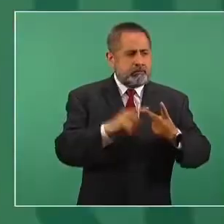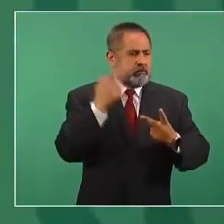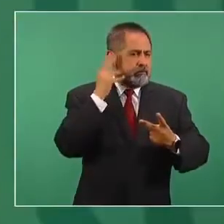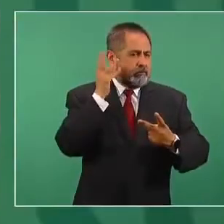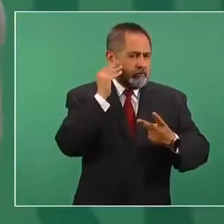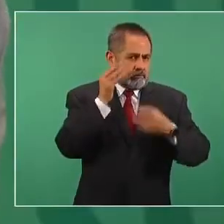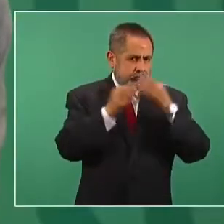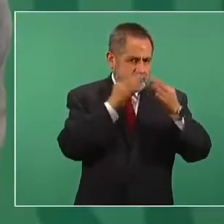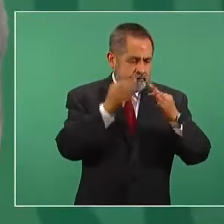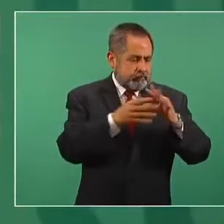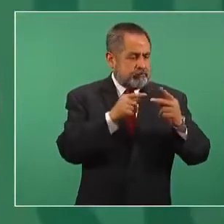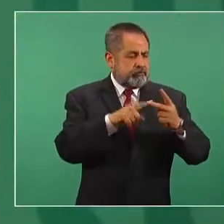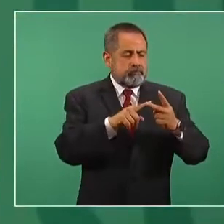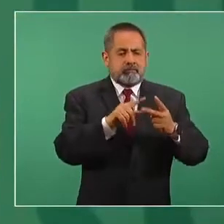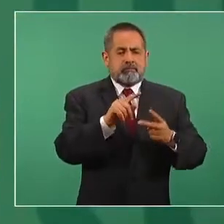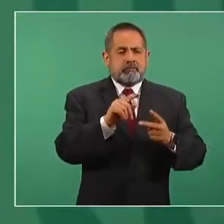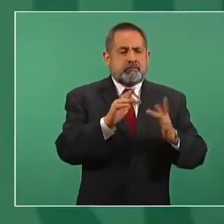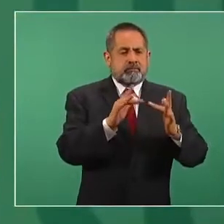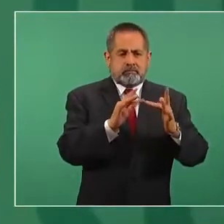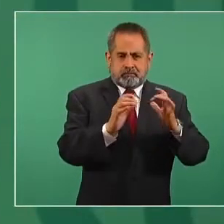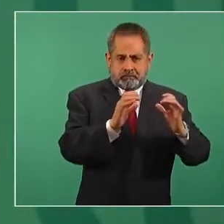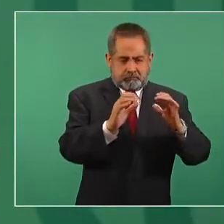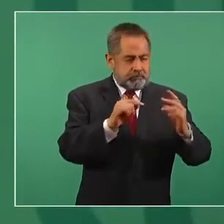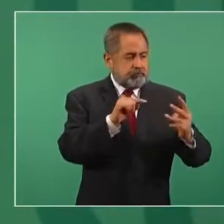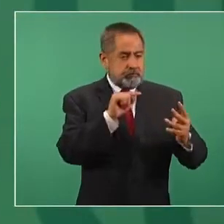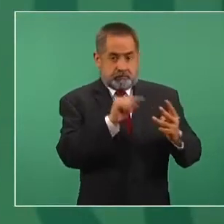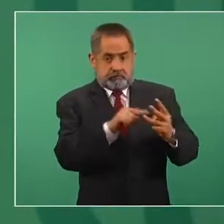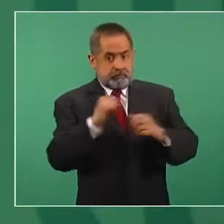radiodifusión y telecomunicaciones,